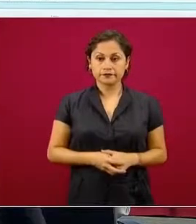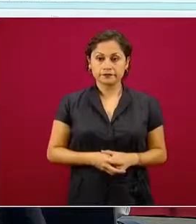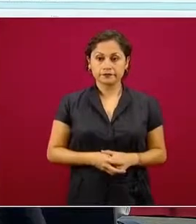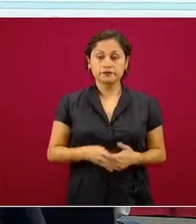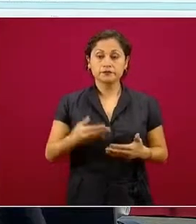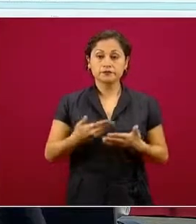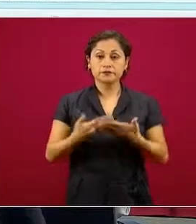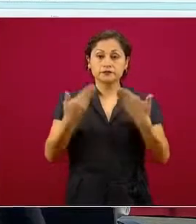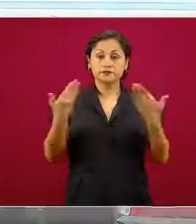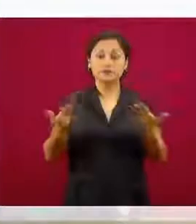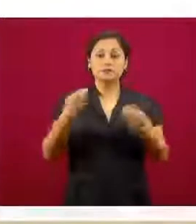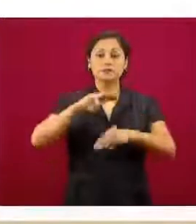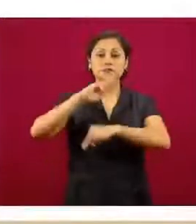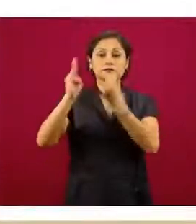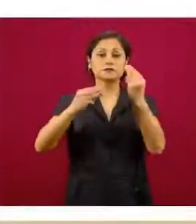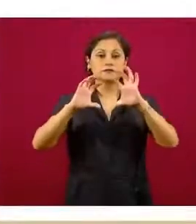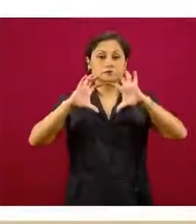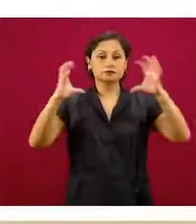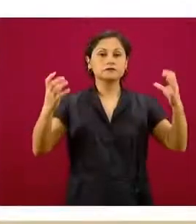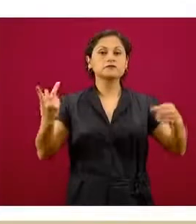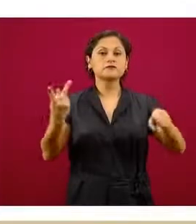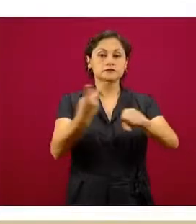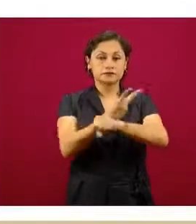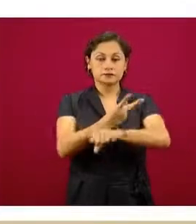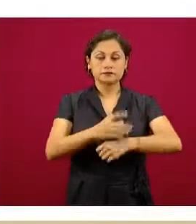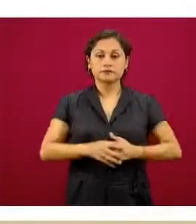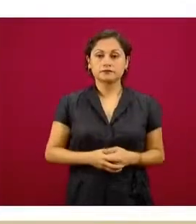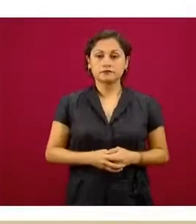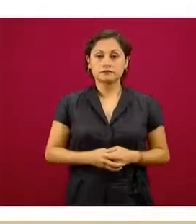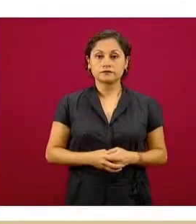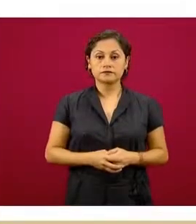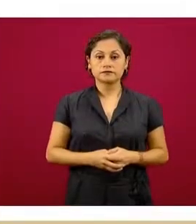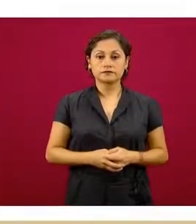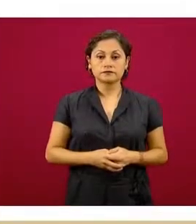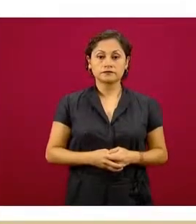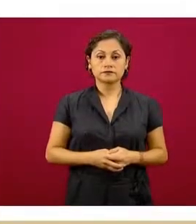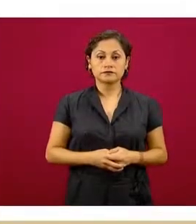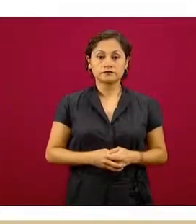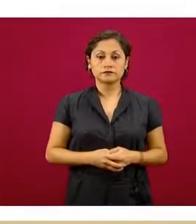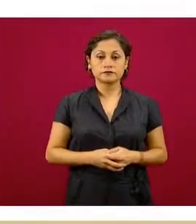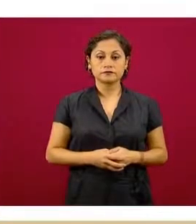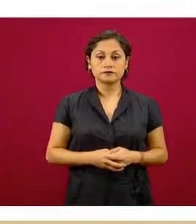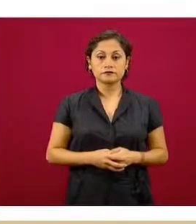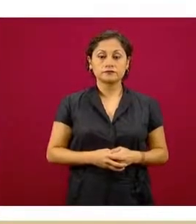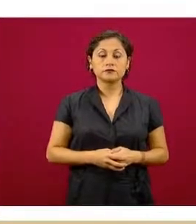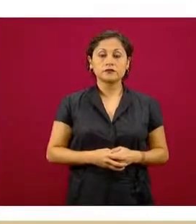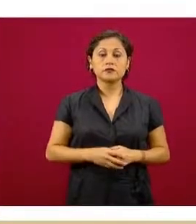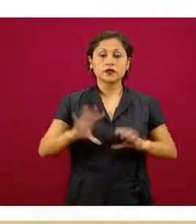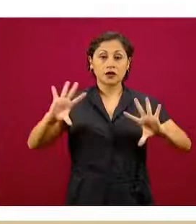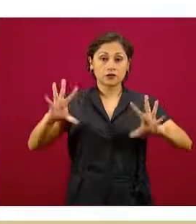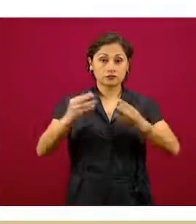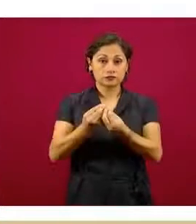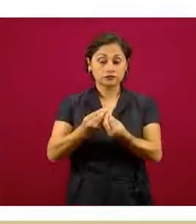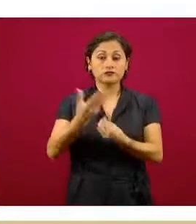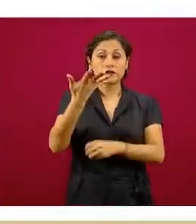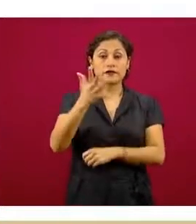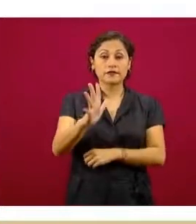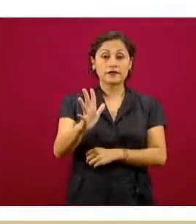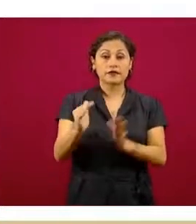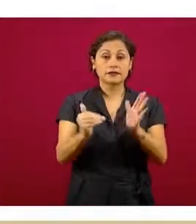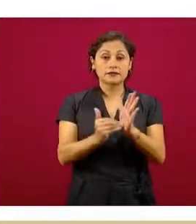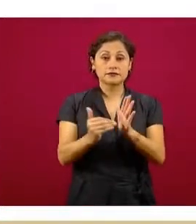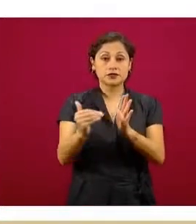panorama epidemiológico. El día de hoy se pasó el número total de 10 millones